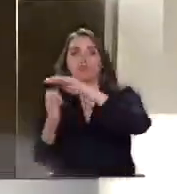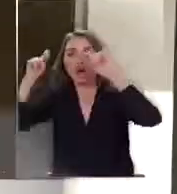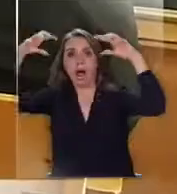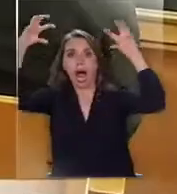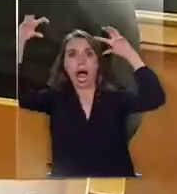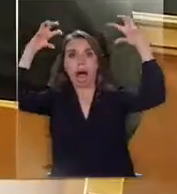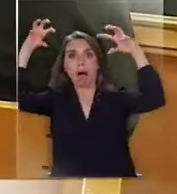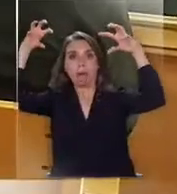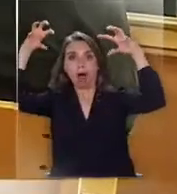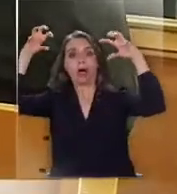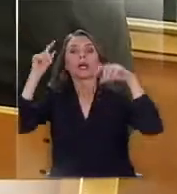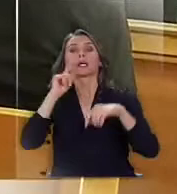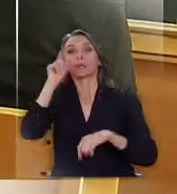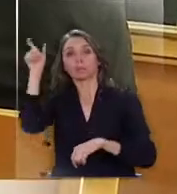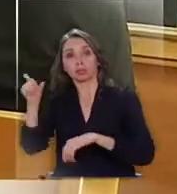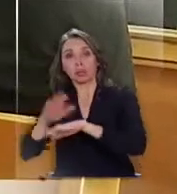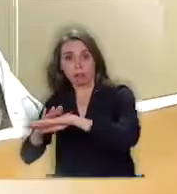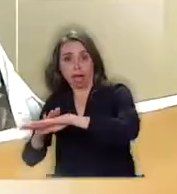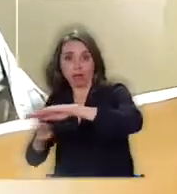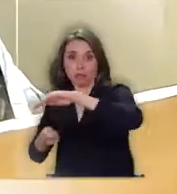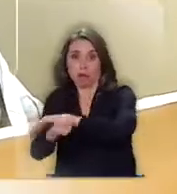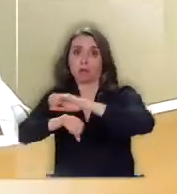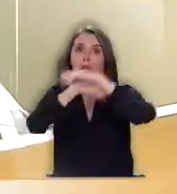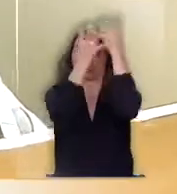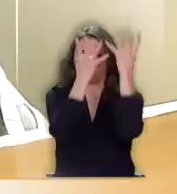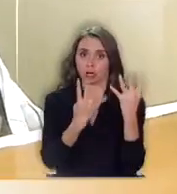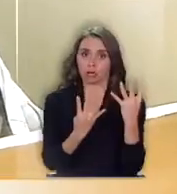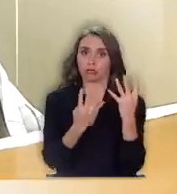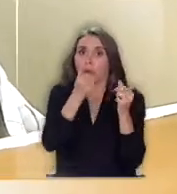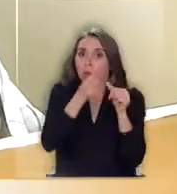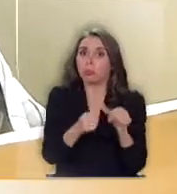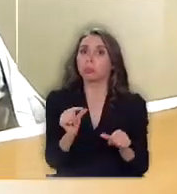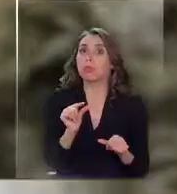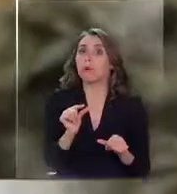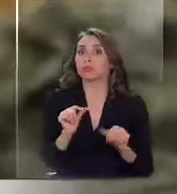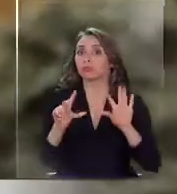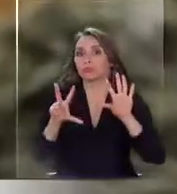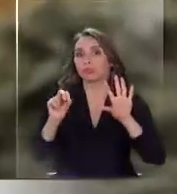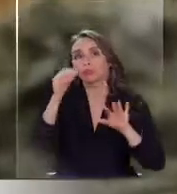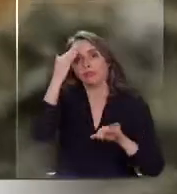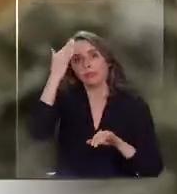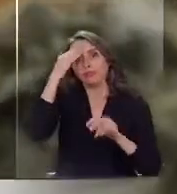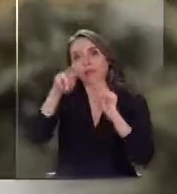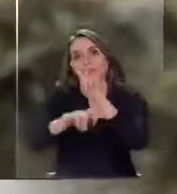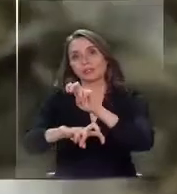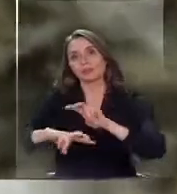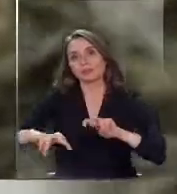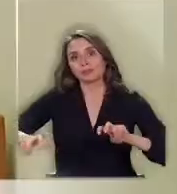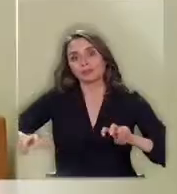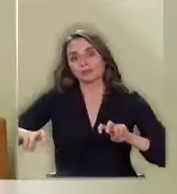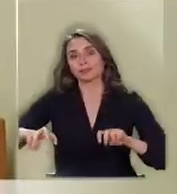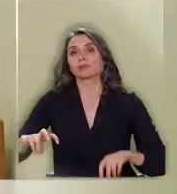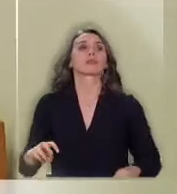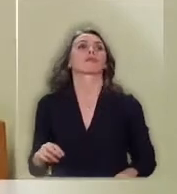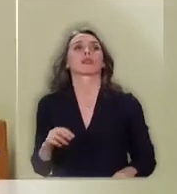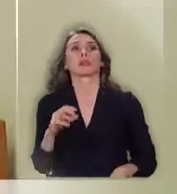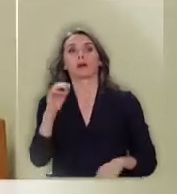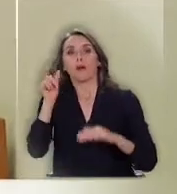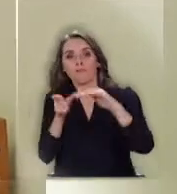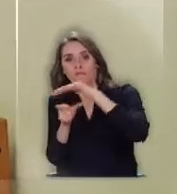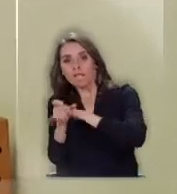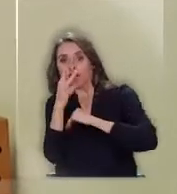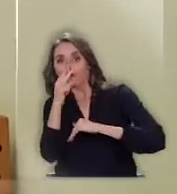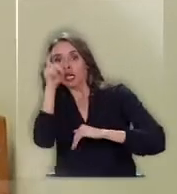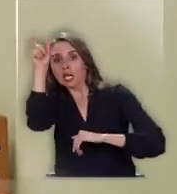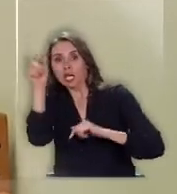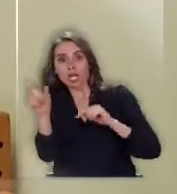ya tiene el autor tras las rejas. Quedó en prisión preventiva por los 80 días que dure la investigación. Se ve el ataque y luego se ve cuando la